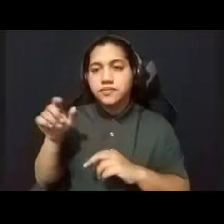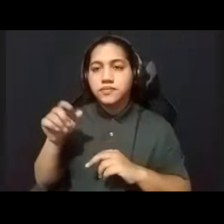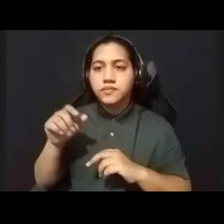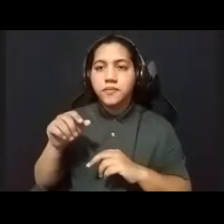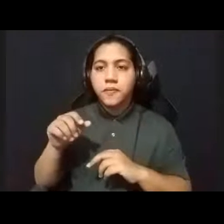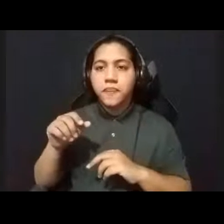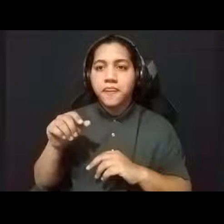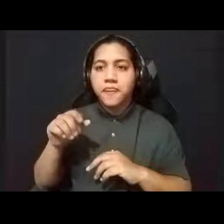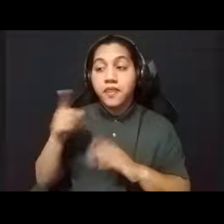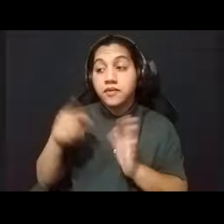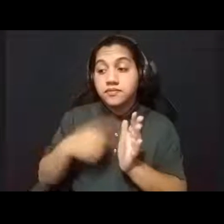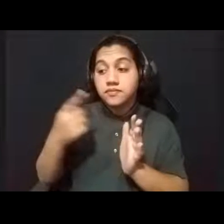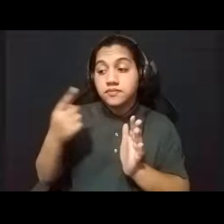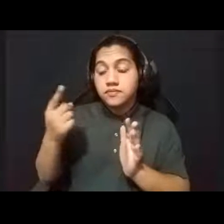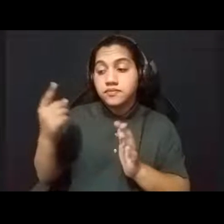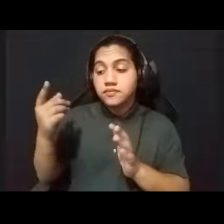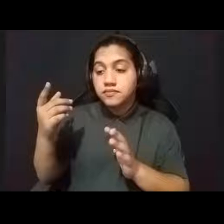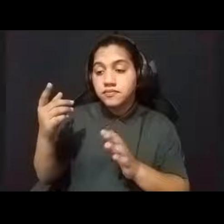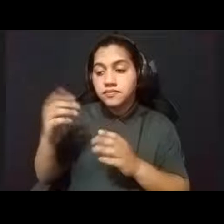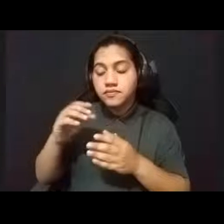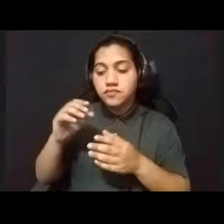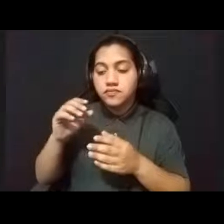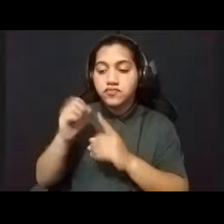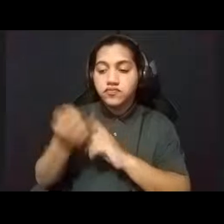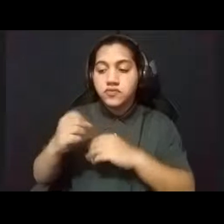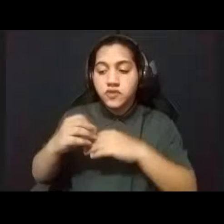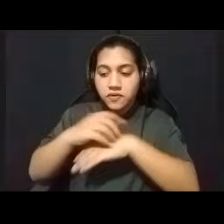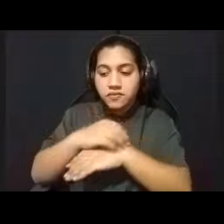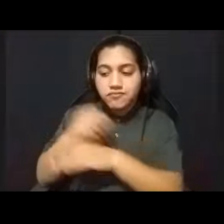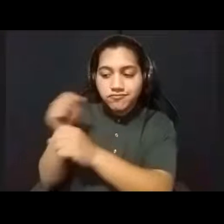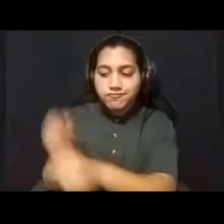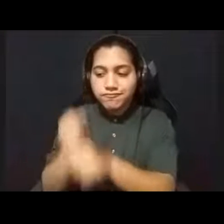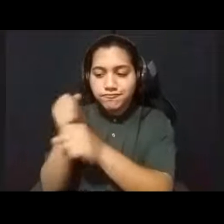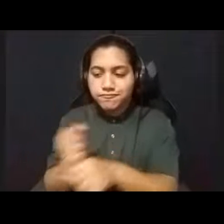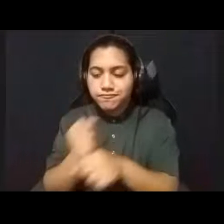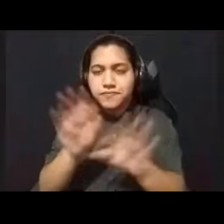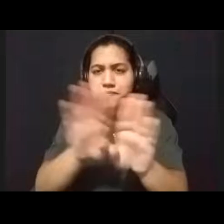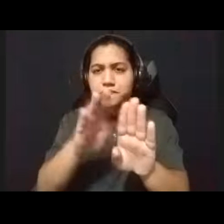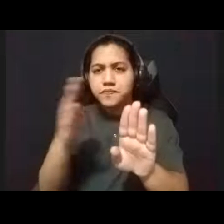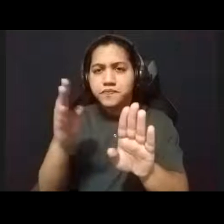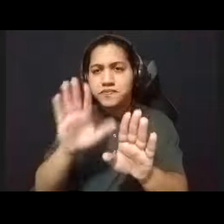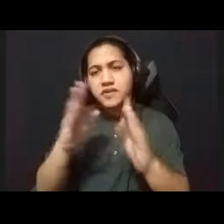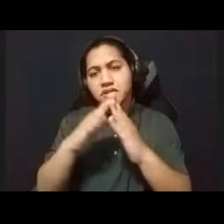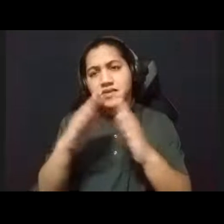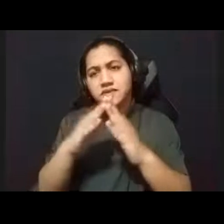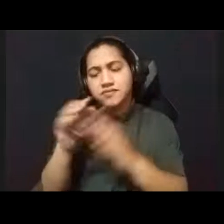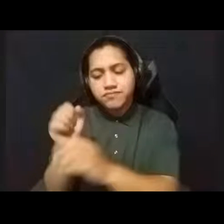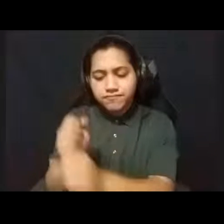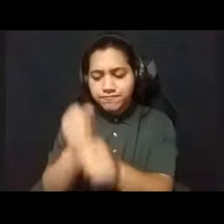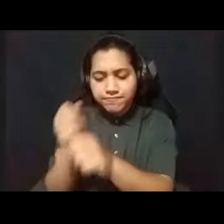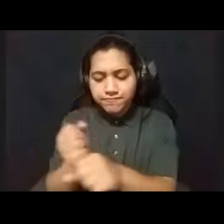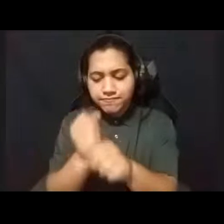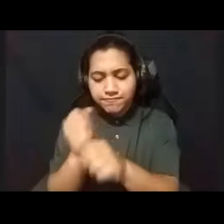cierta ocasión, una hormiguita barría con todo esmero a la puerta de su casa, que era una que